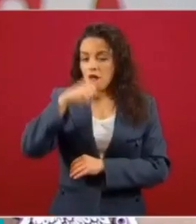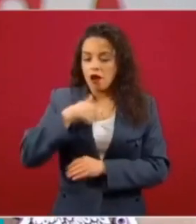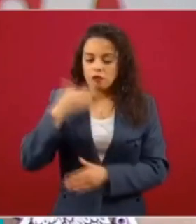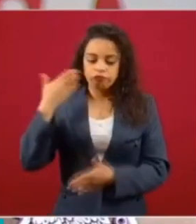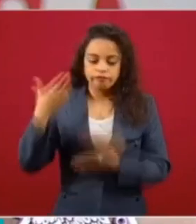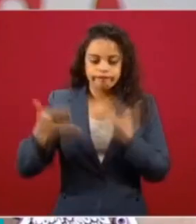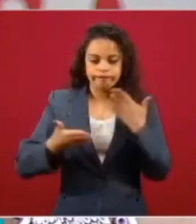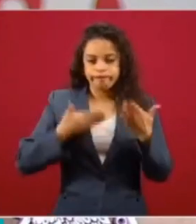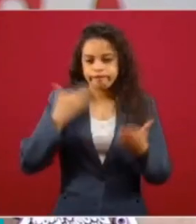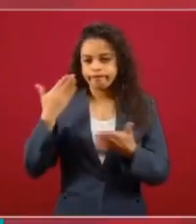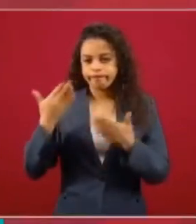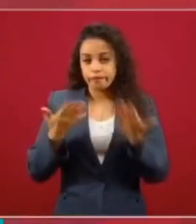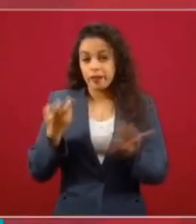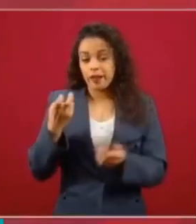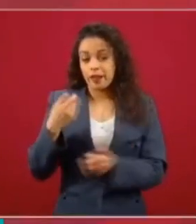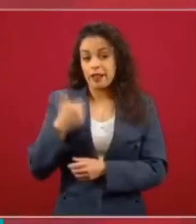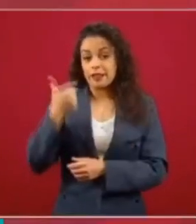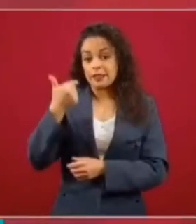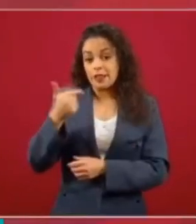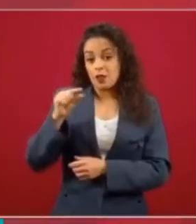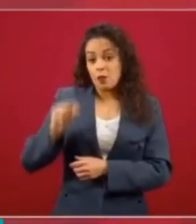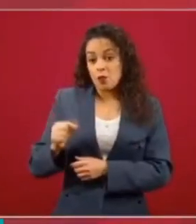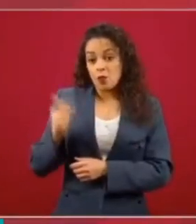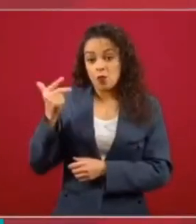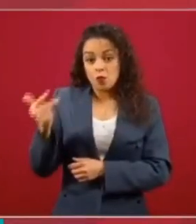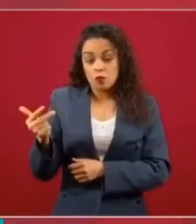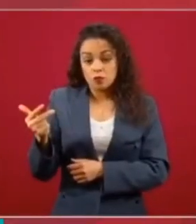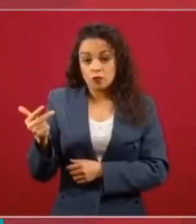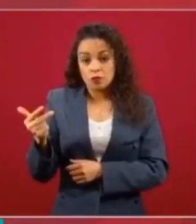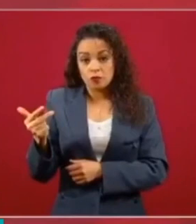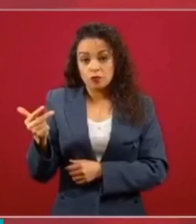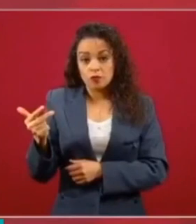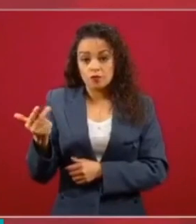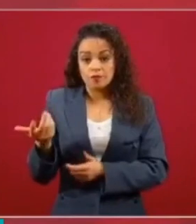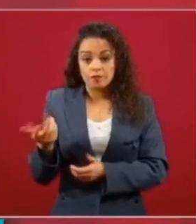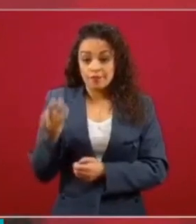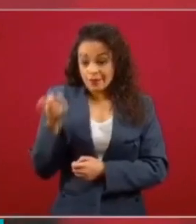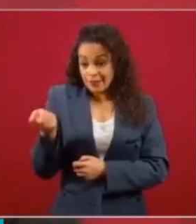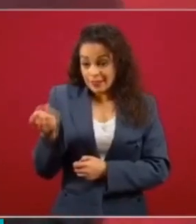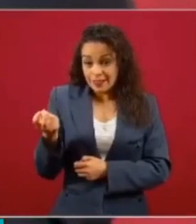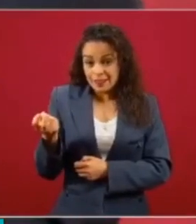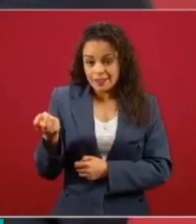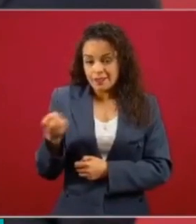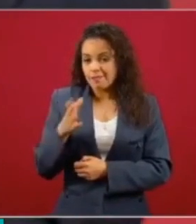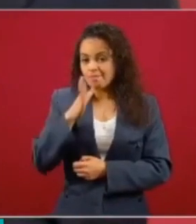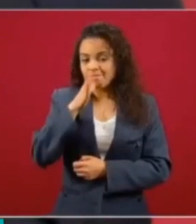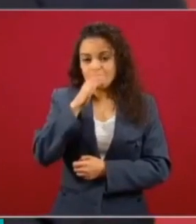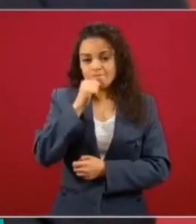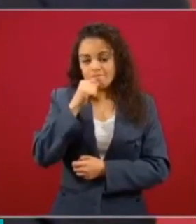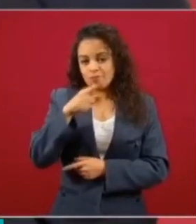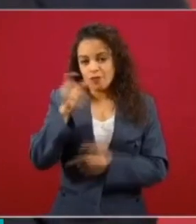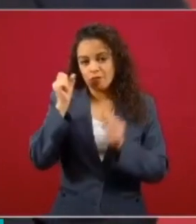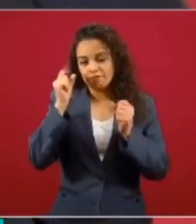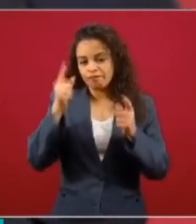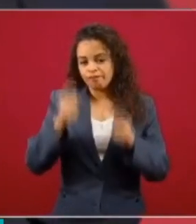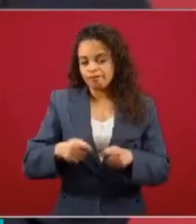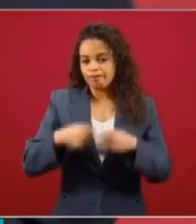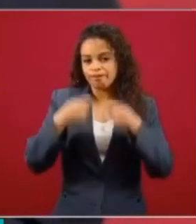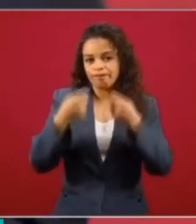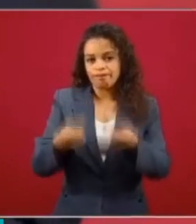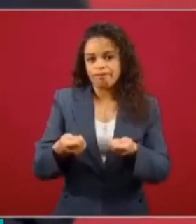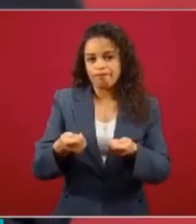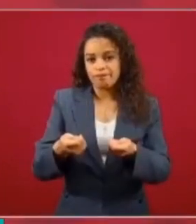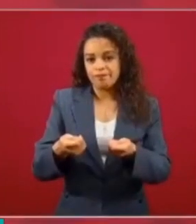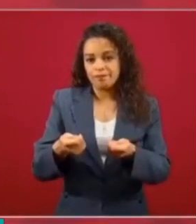7.8. Entonces no se puede presentar o no se puede dar mención honorífica si